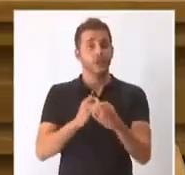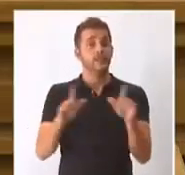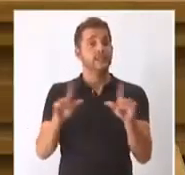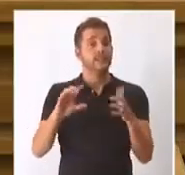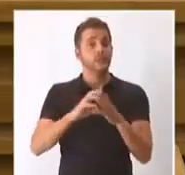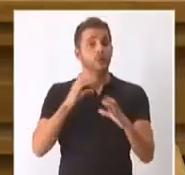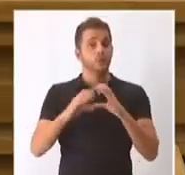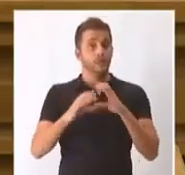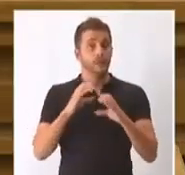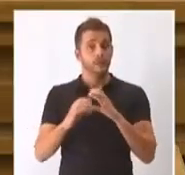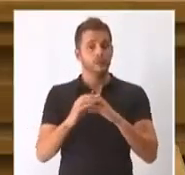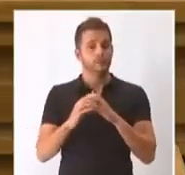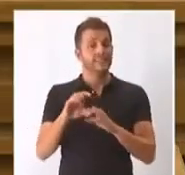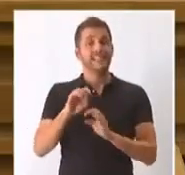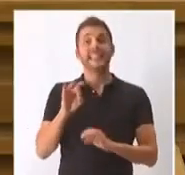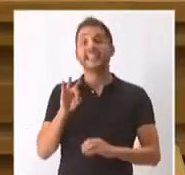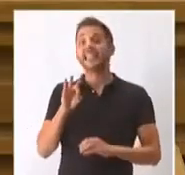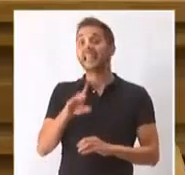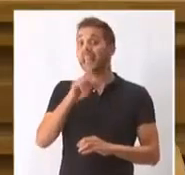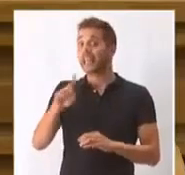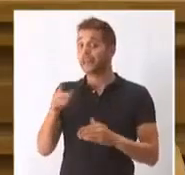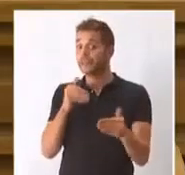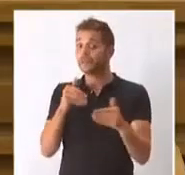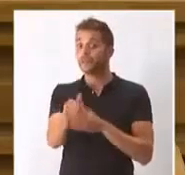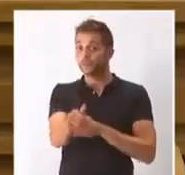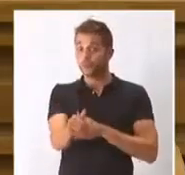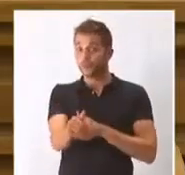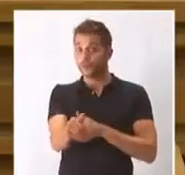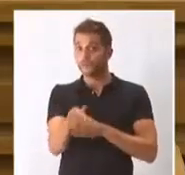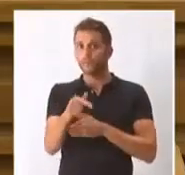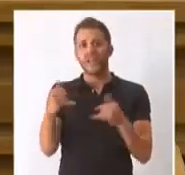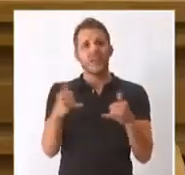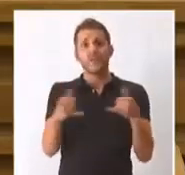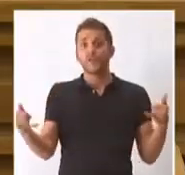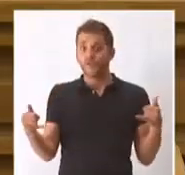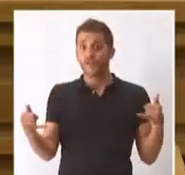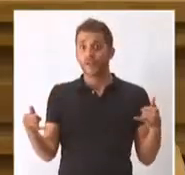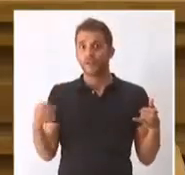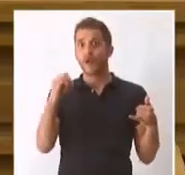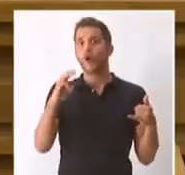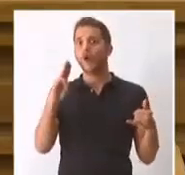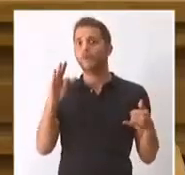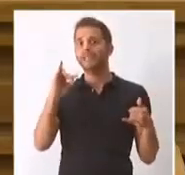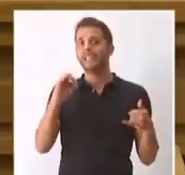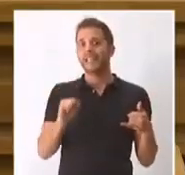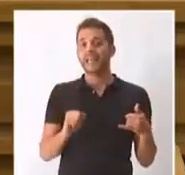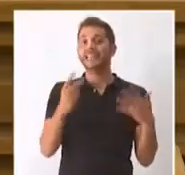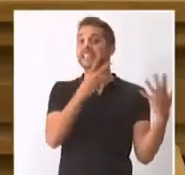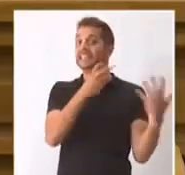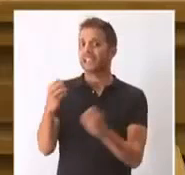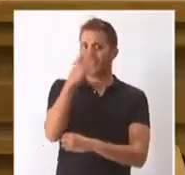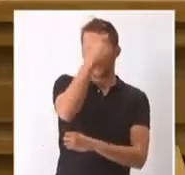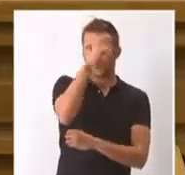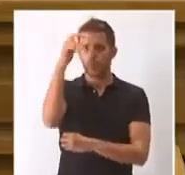y en los próximos 15 meses se va a desplegar la fibra óptica ni más ni menos que en 700 localidades en la comunidad